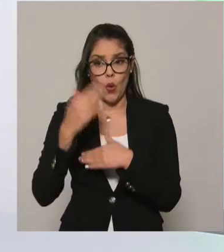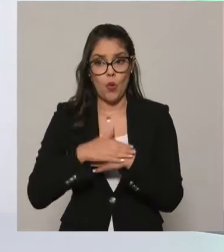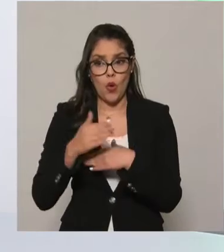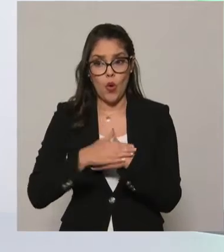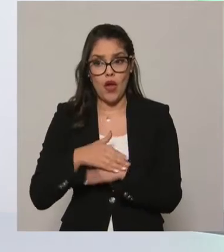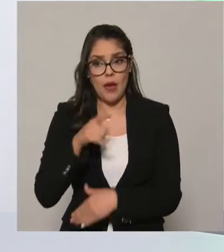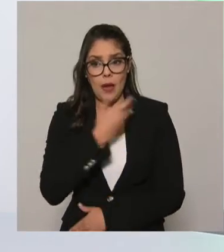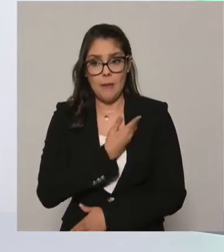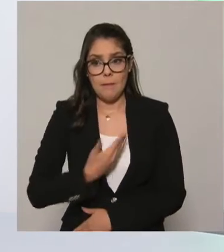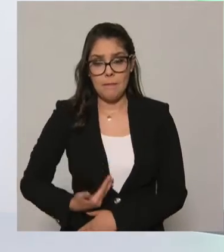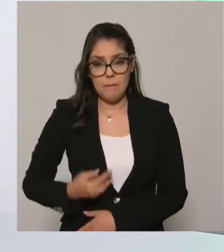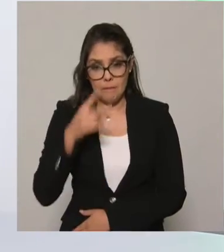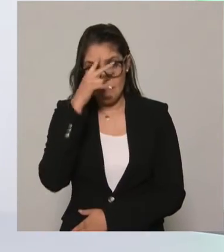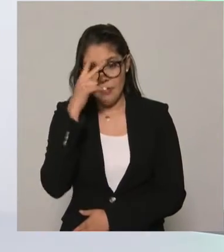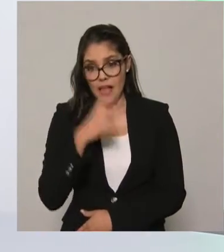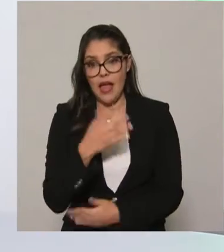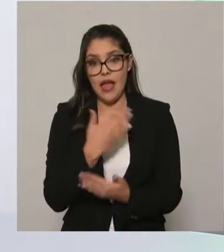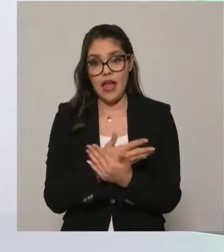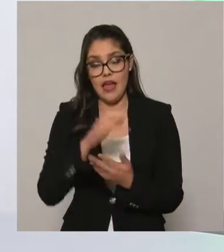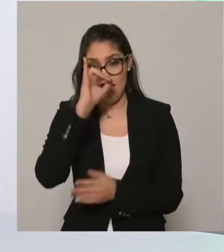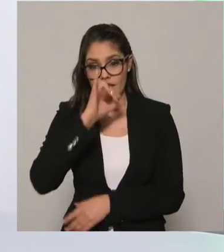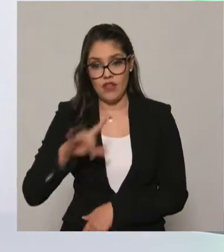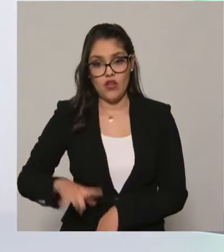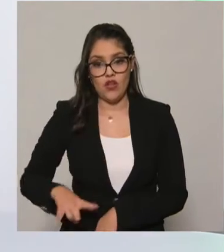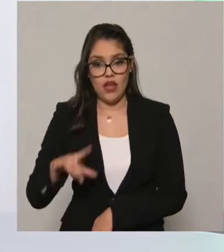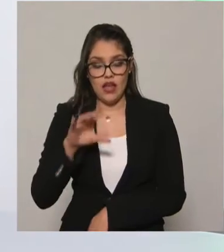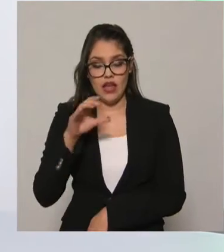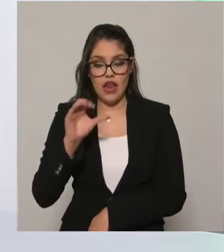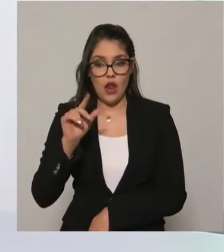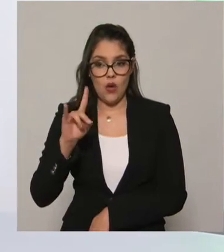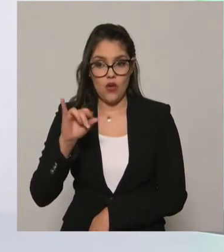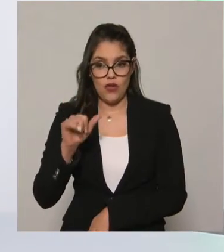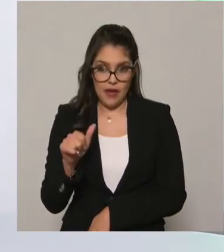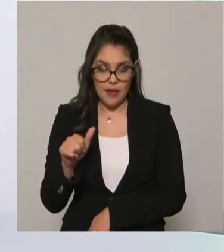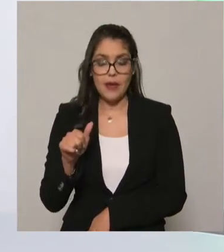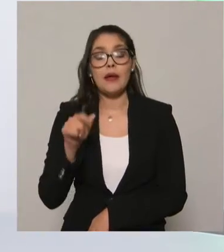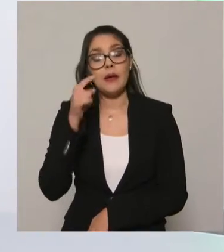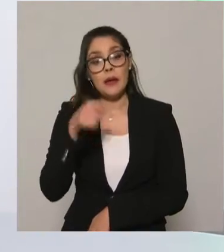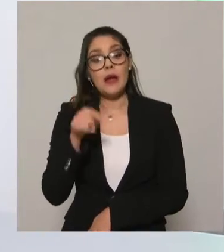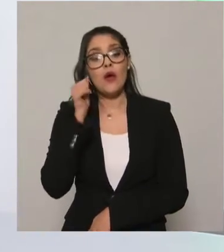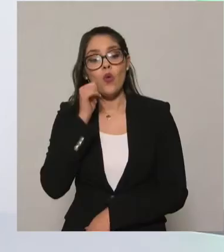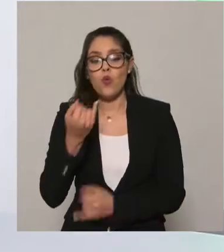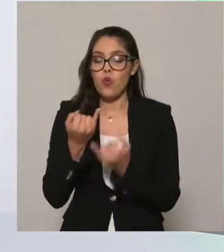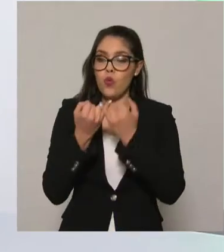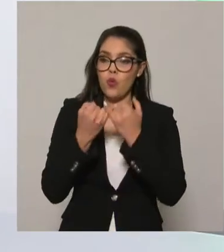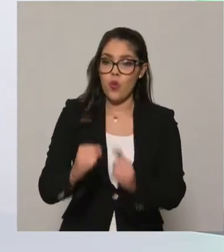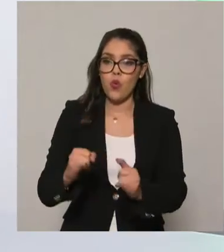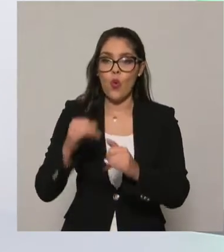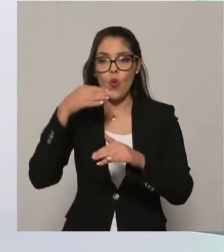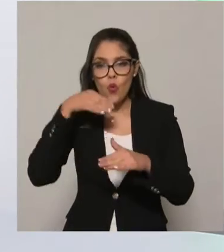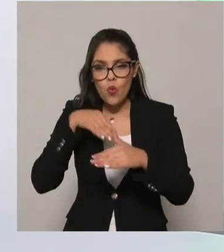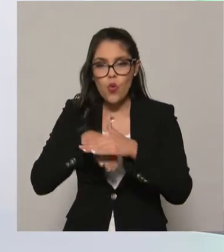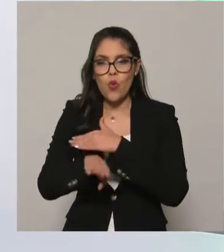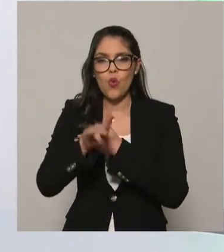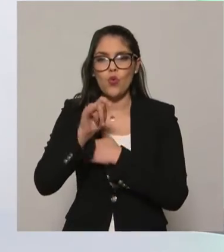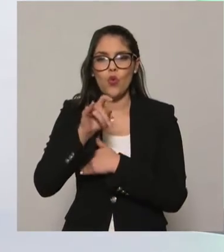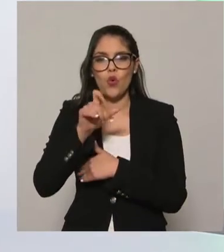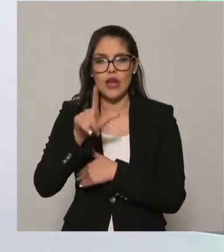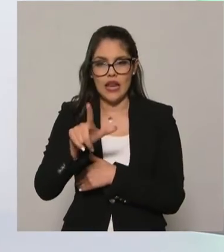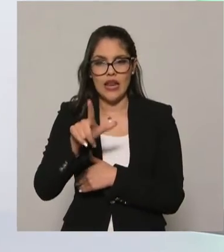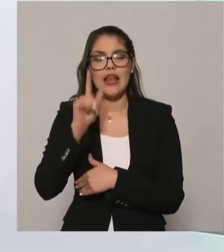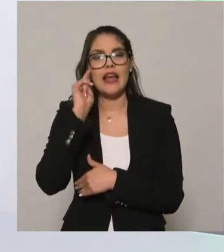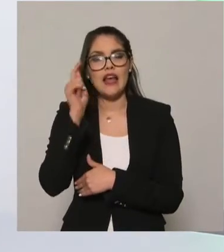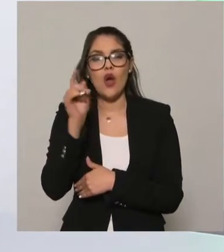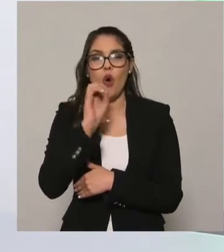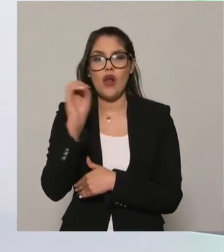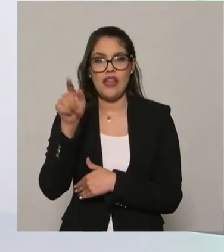presidente de la República y la jefa de gobierno de la ciudad, Claudia Sheinbaum, van a inaugurar el túnel emisor Oriente.